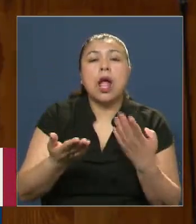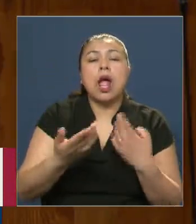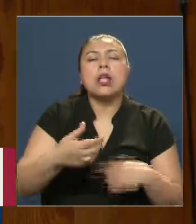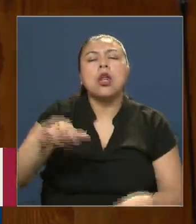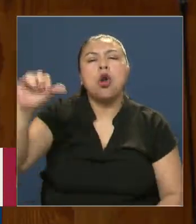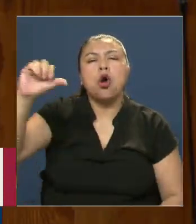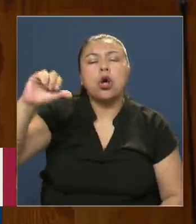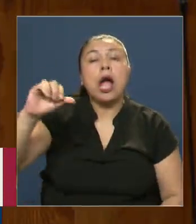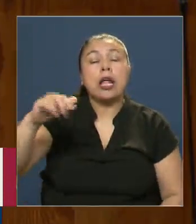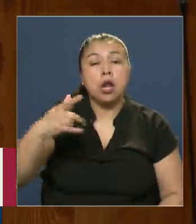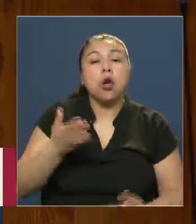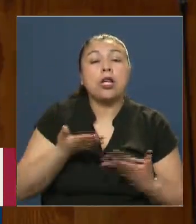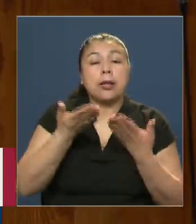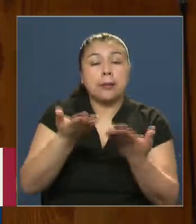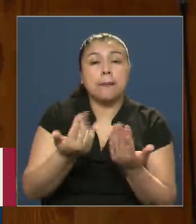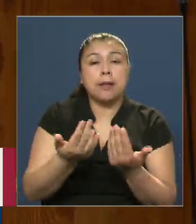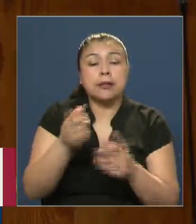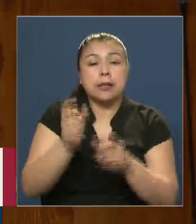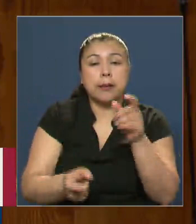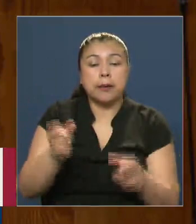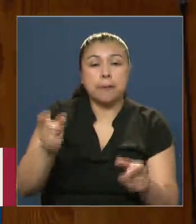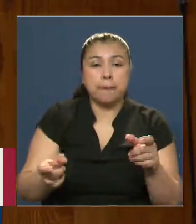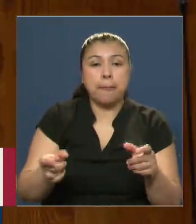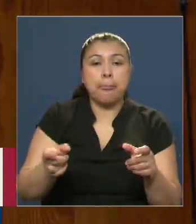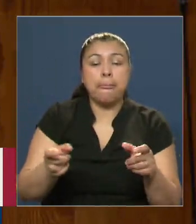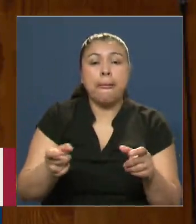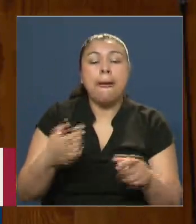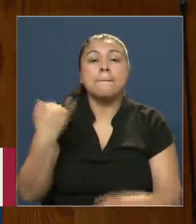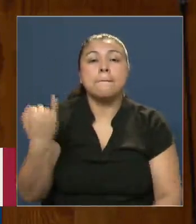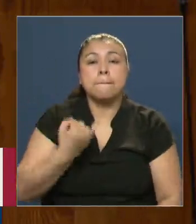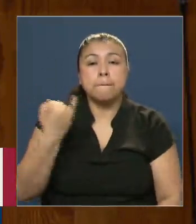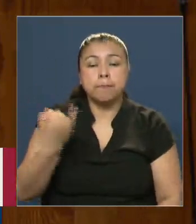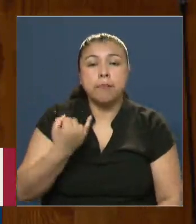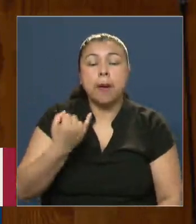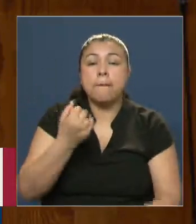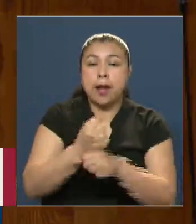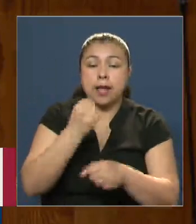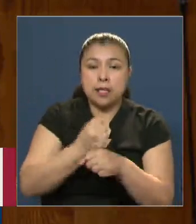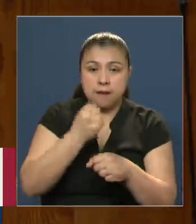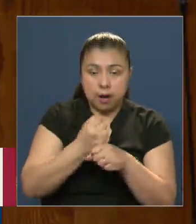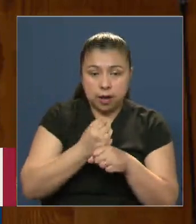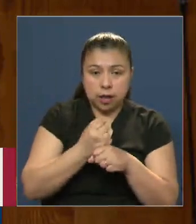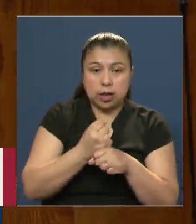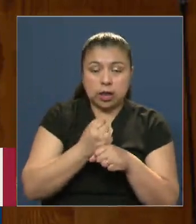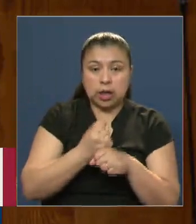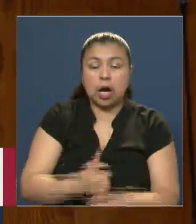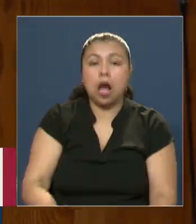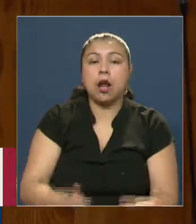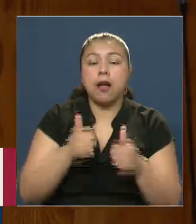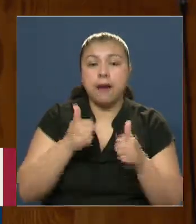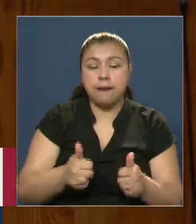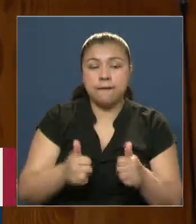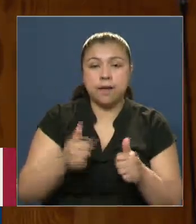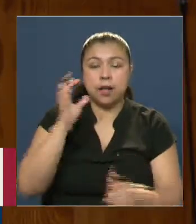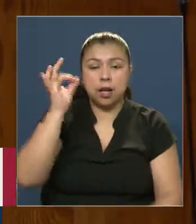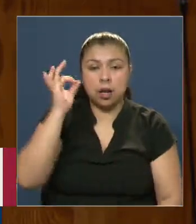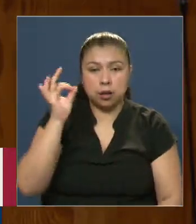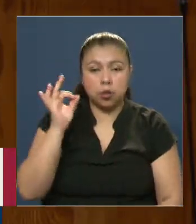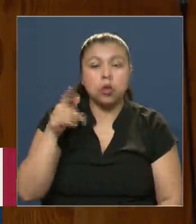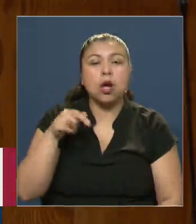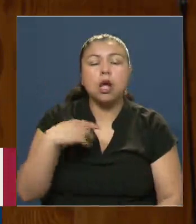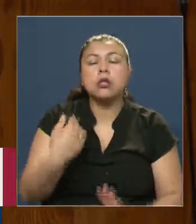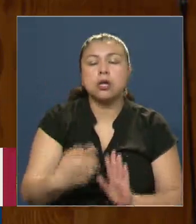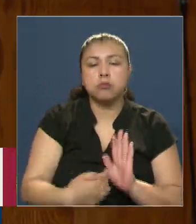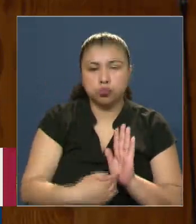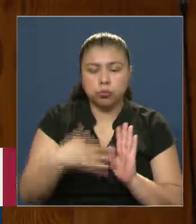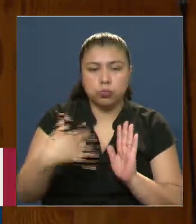sean necesario para ejercer con independencia sus funciones. Este acuerdo consta de un preámbulo que está a